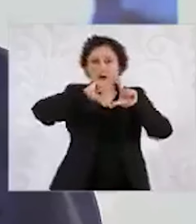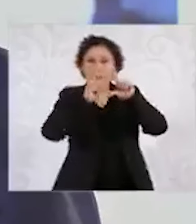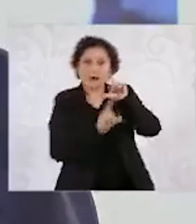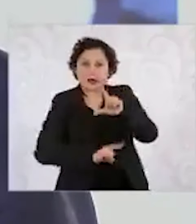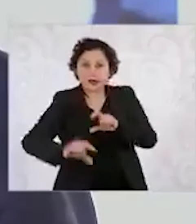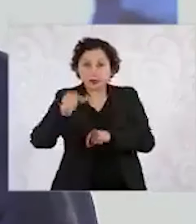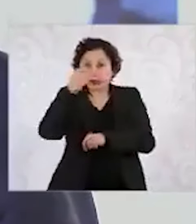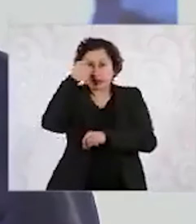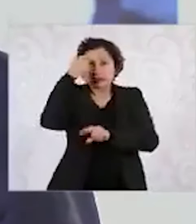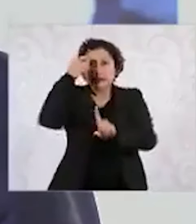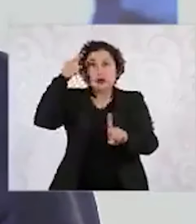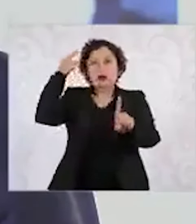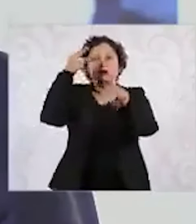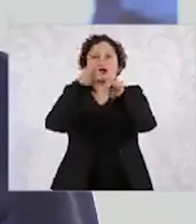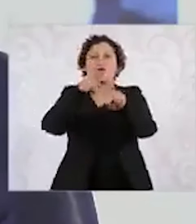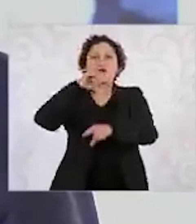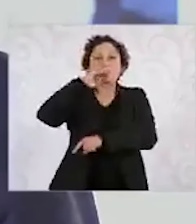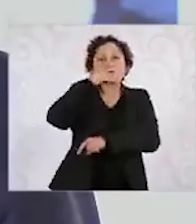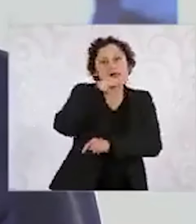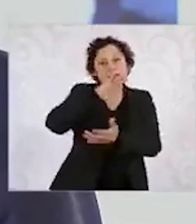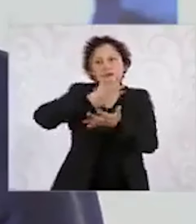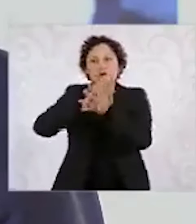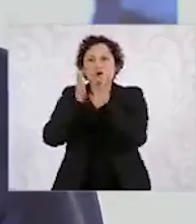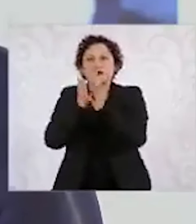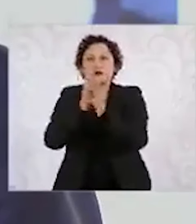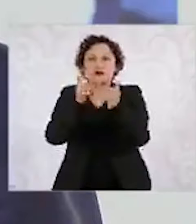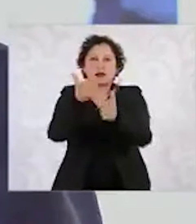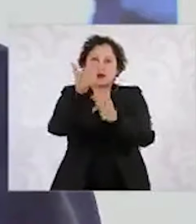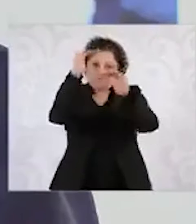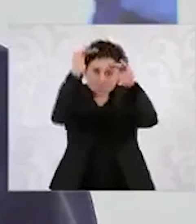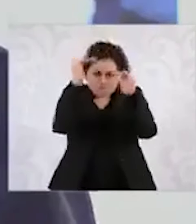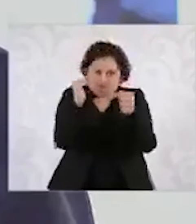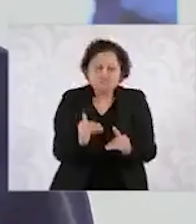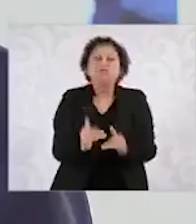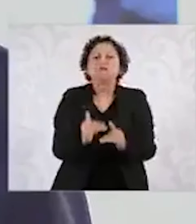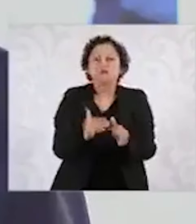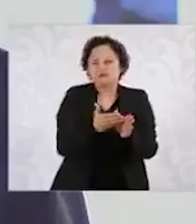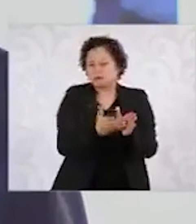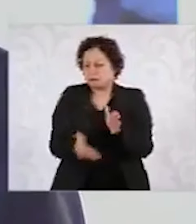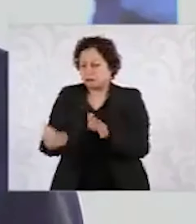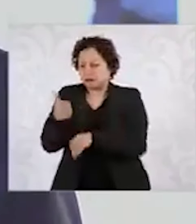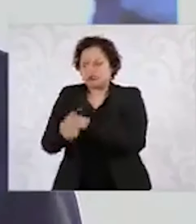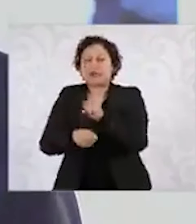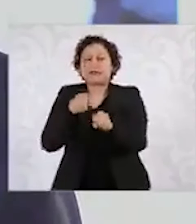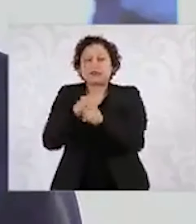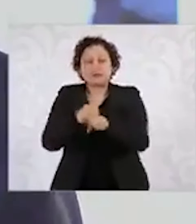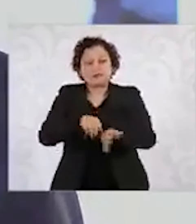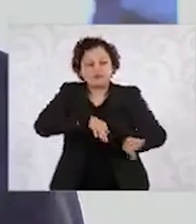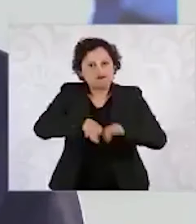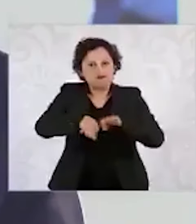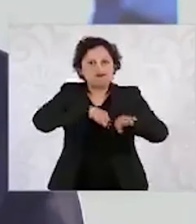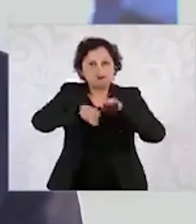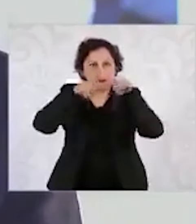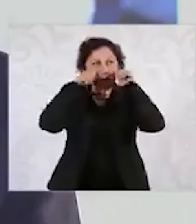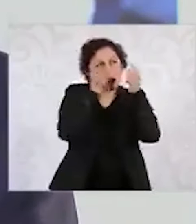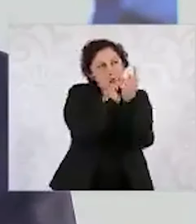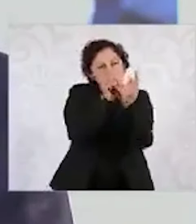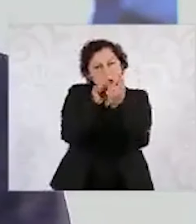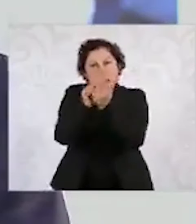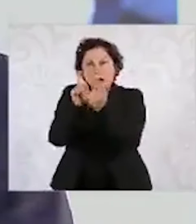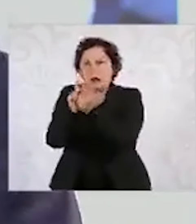que el gobierno federal busca la disminución del precio de la tortilla hasta el 10% en términos reales, así para beneficiar a los